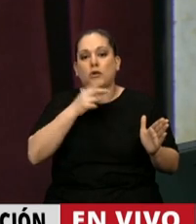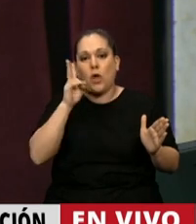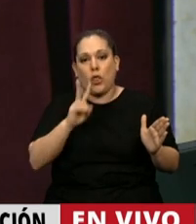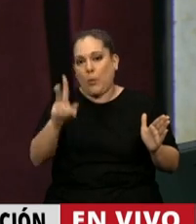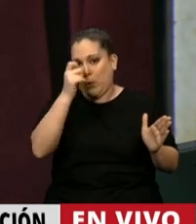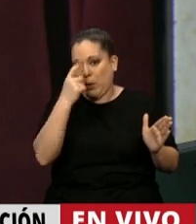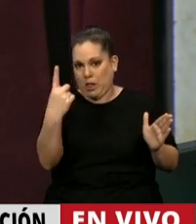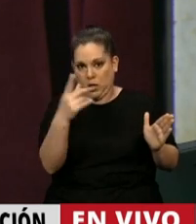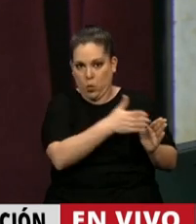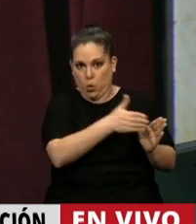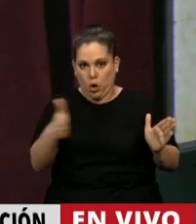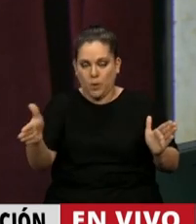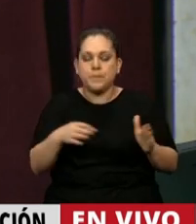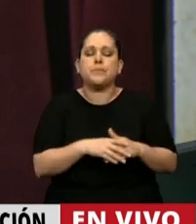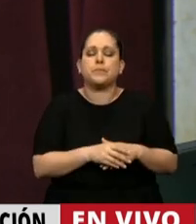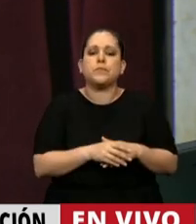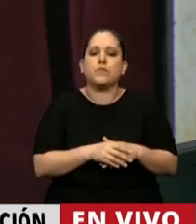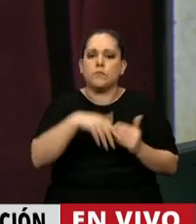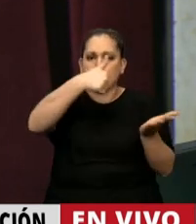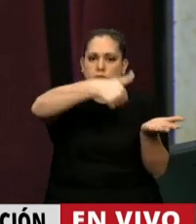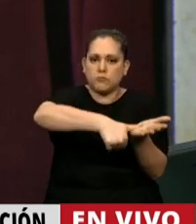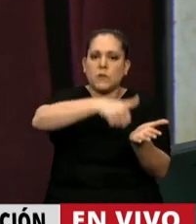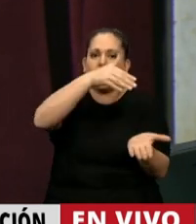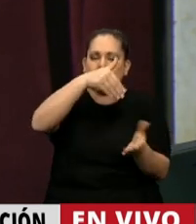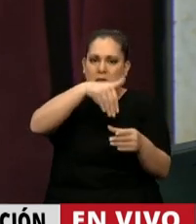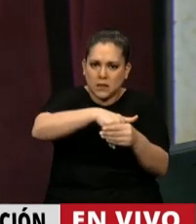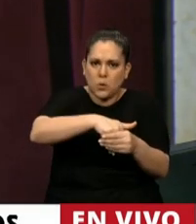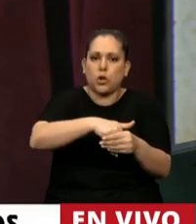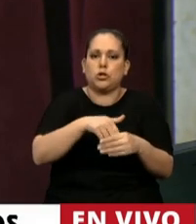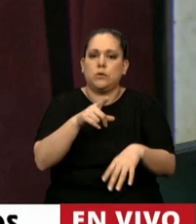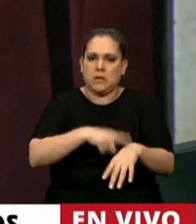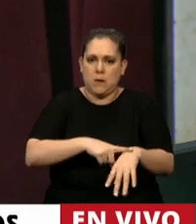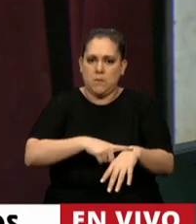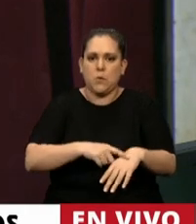del 2021. Sírvanse marcar su voto. Tiempo.